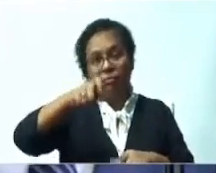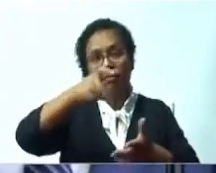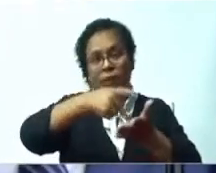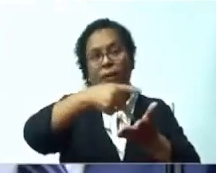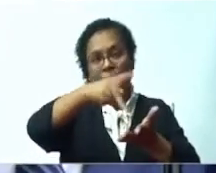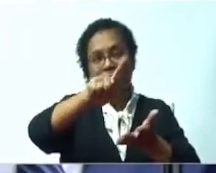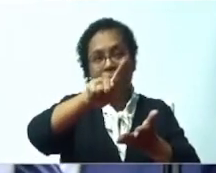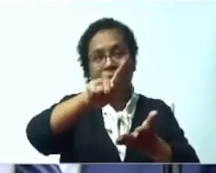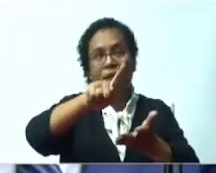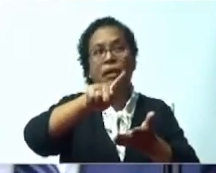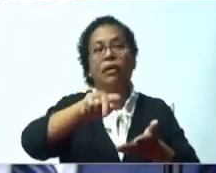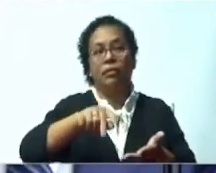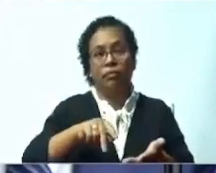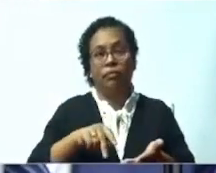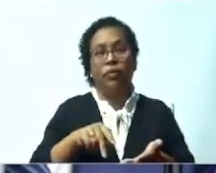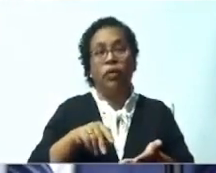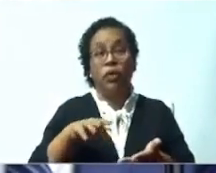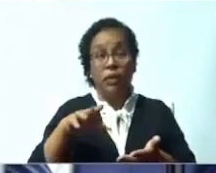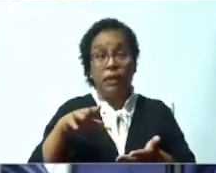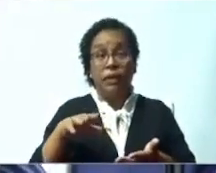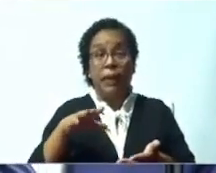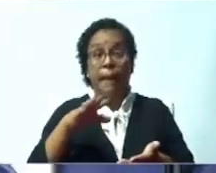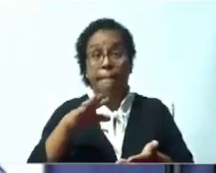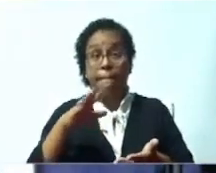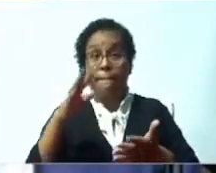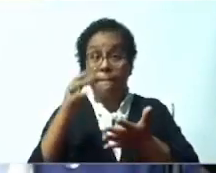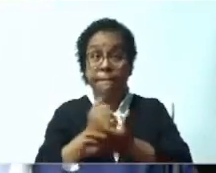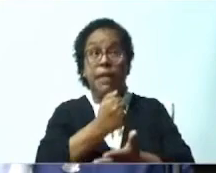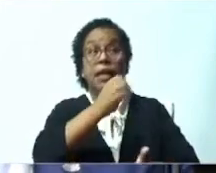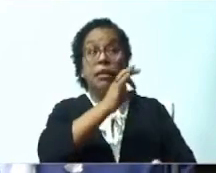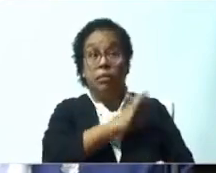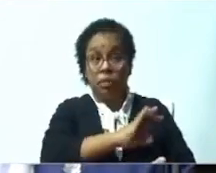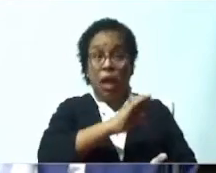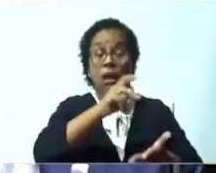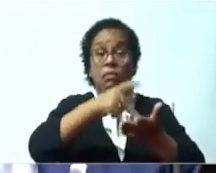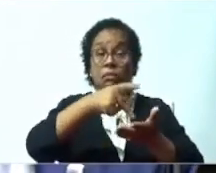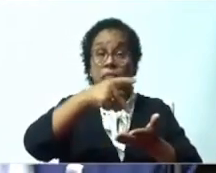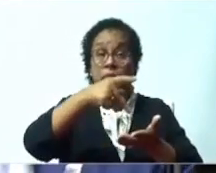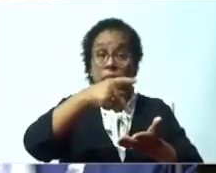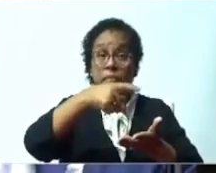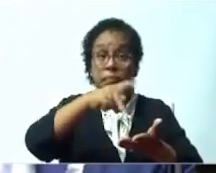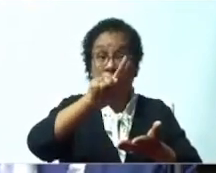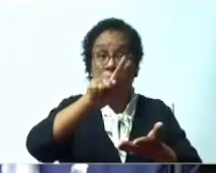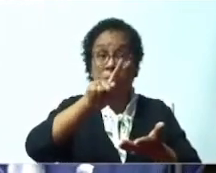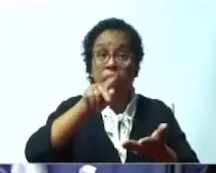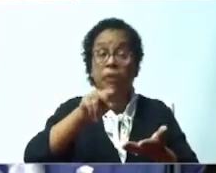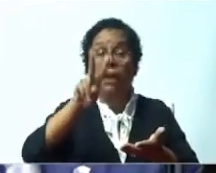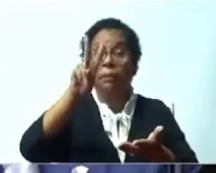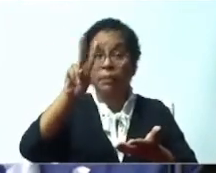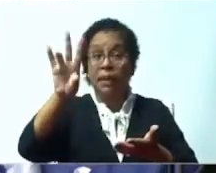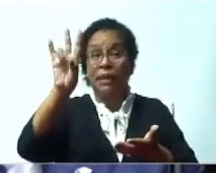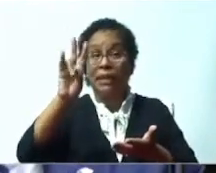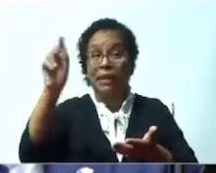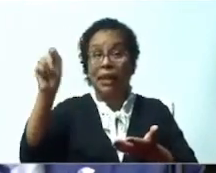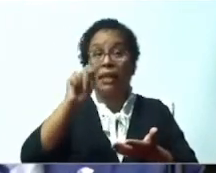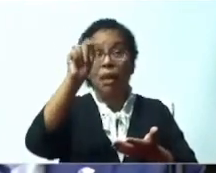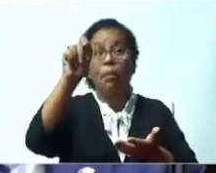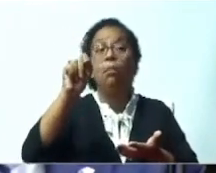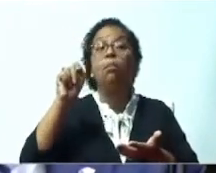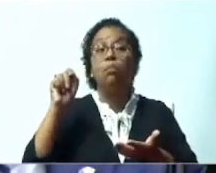El beneficio que obtengan en República Dominicana va a pagar 27%. Lo del 10% es